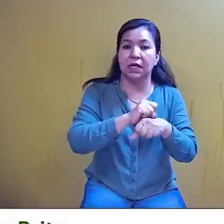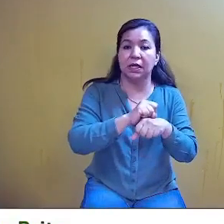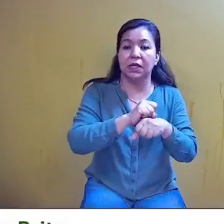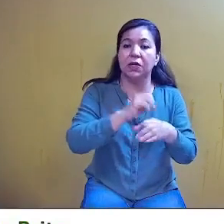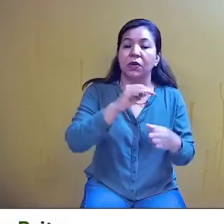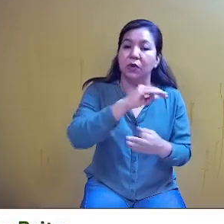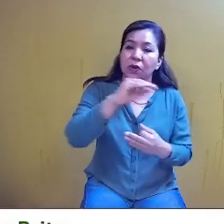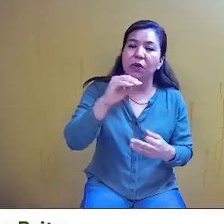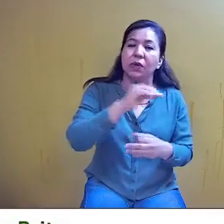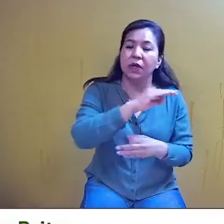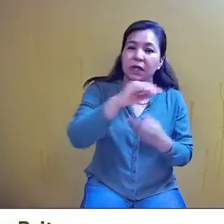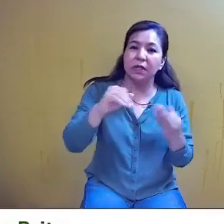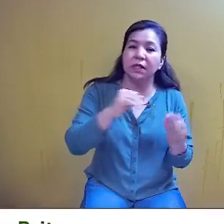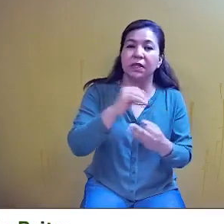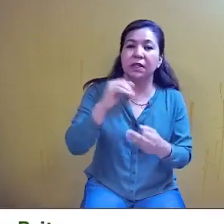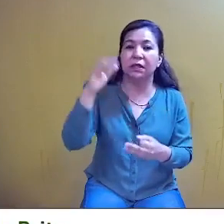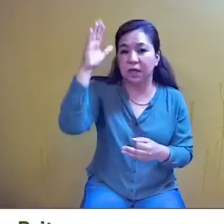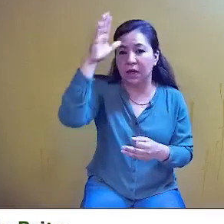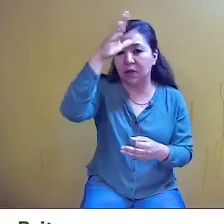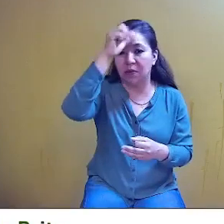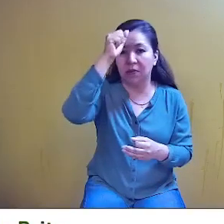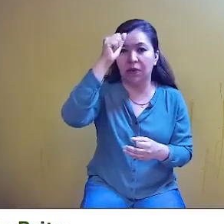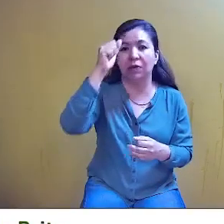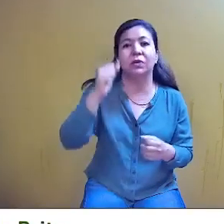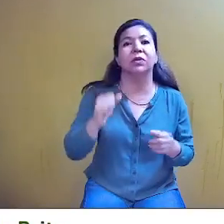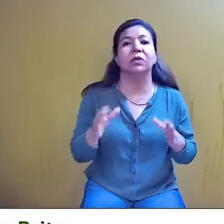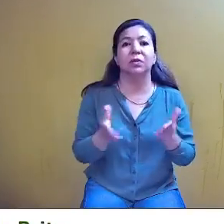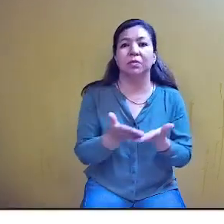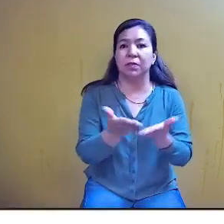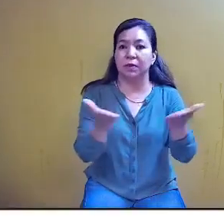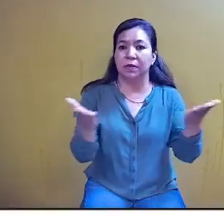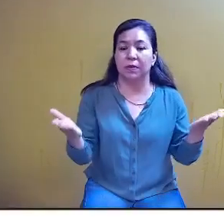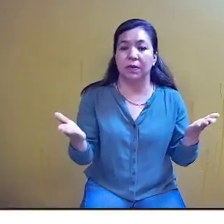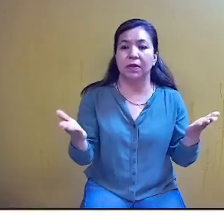proceda a verificar el quórum legal para sesionar válidamente.